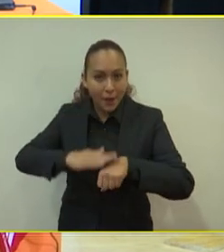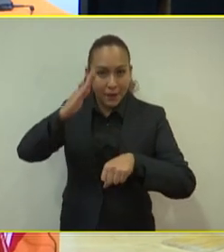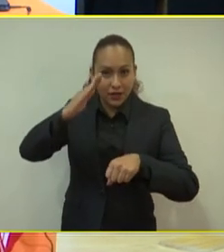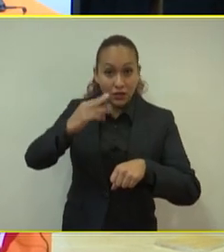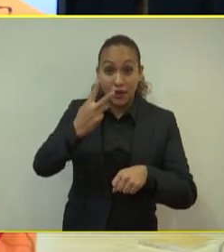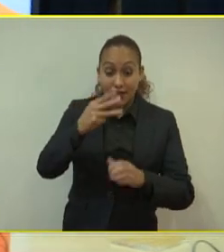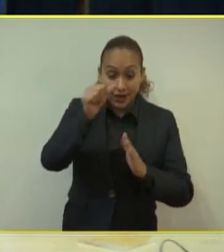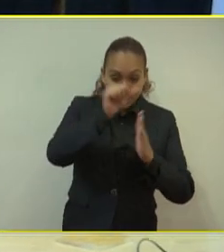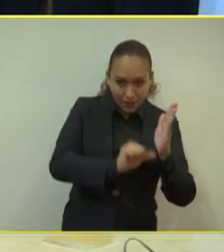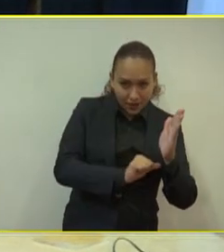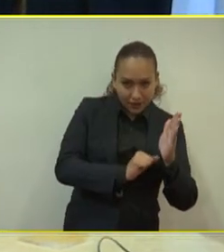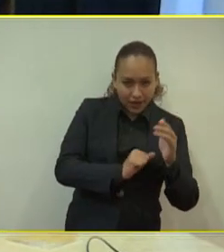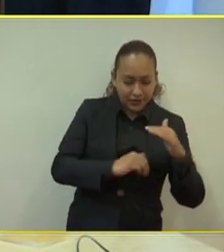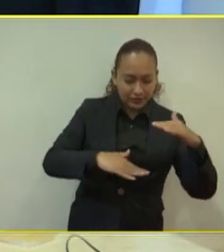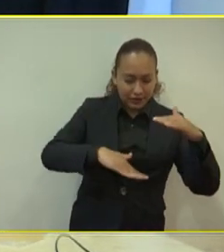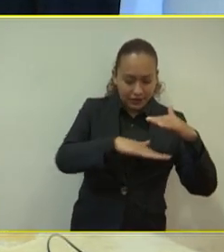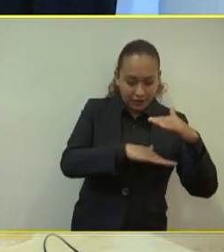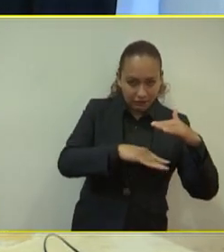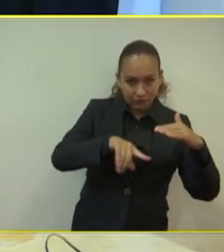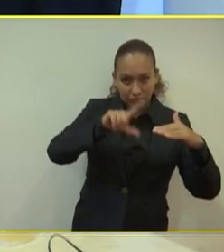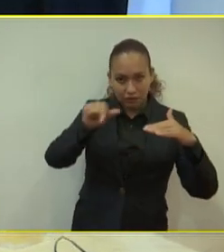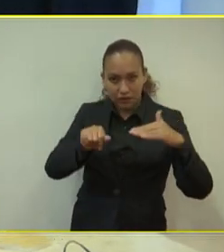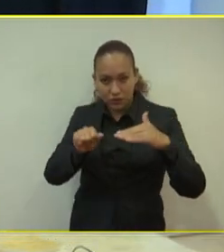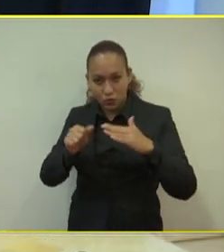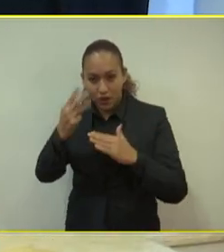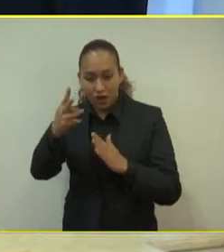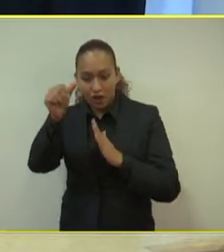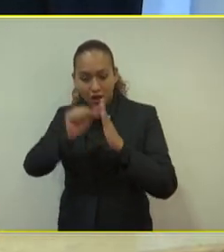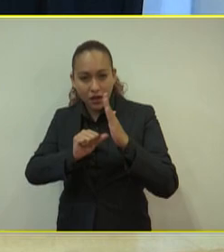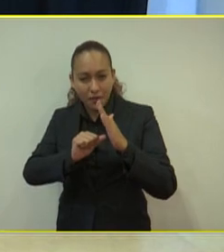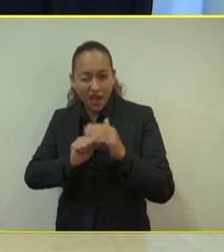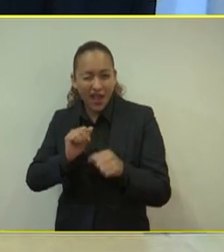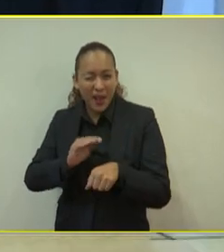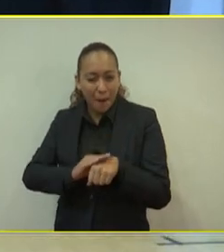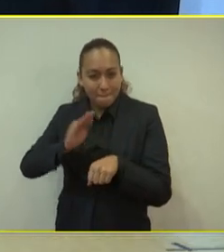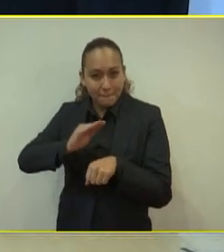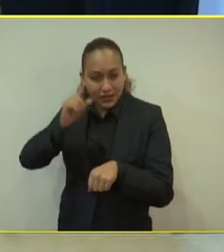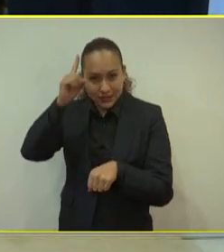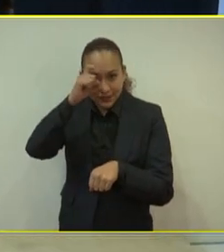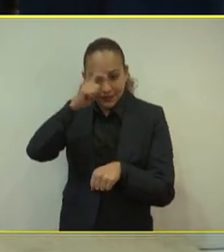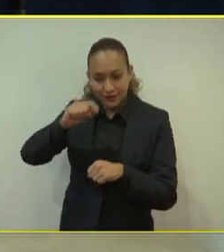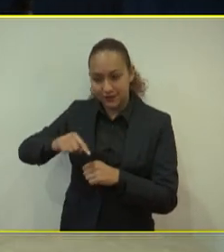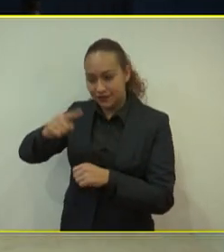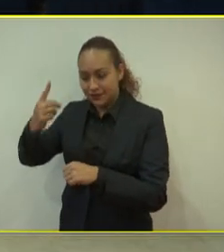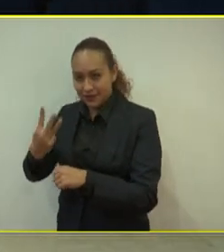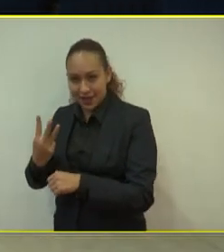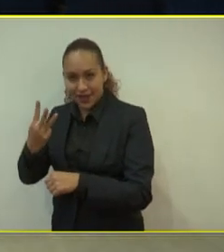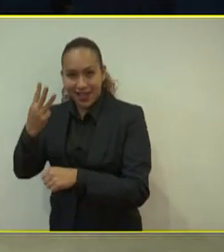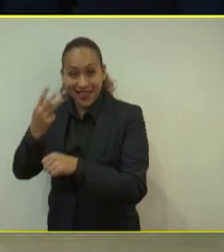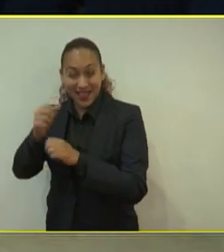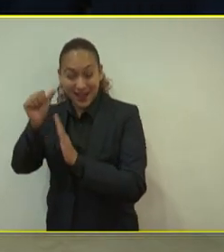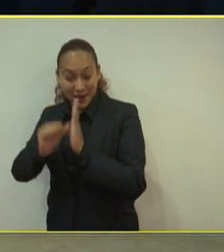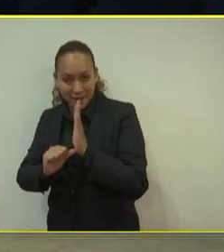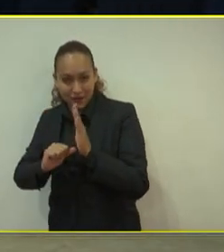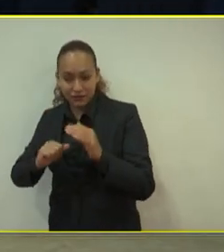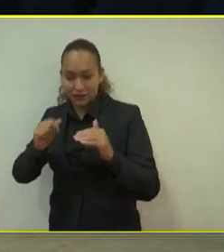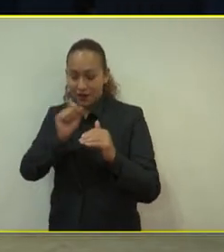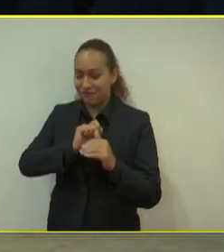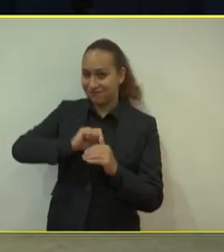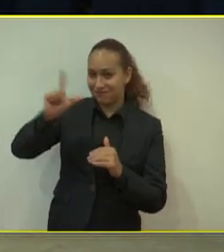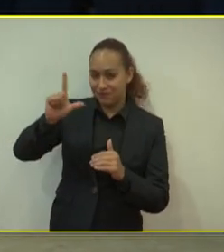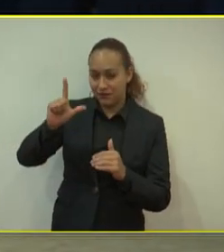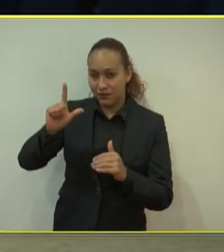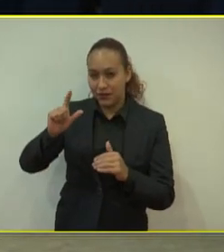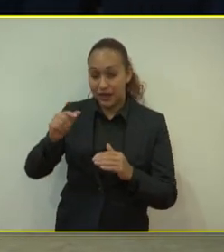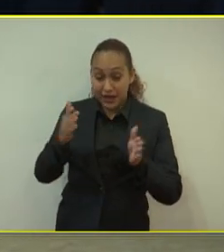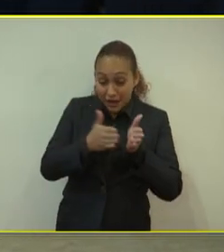trimestres consecutivos que lo que buscan es abordar una problemática